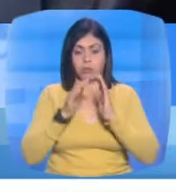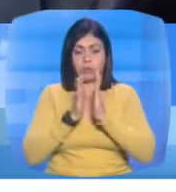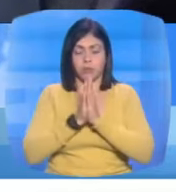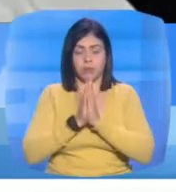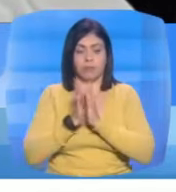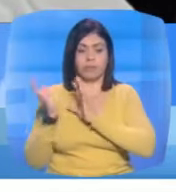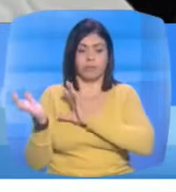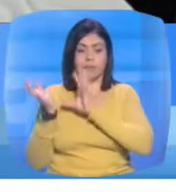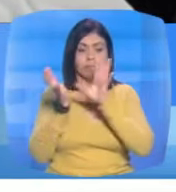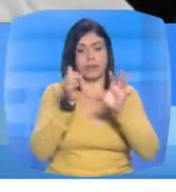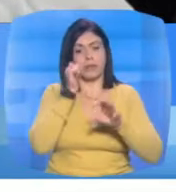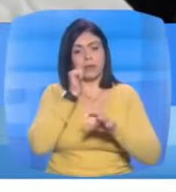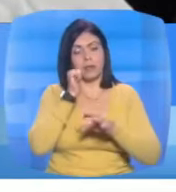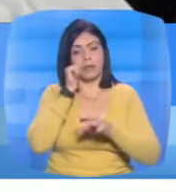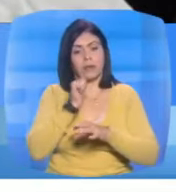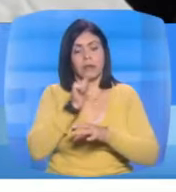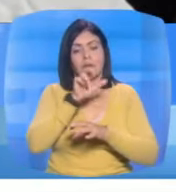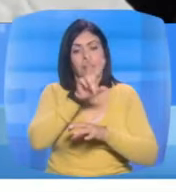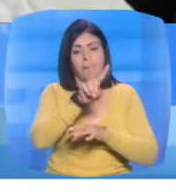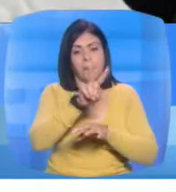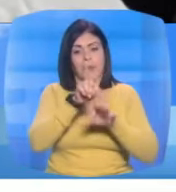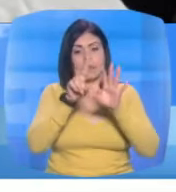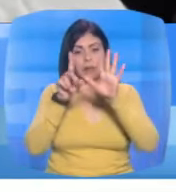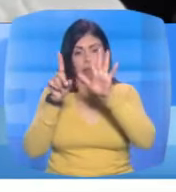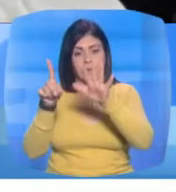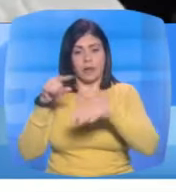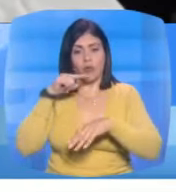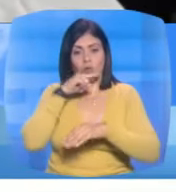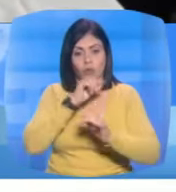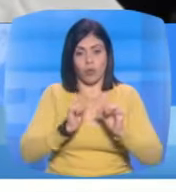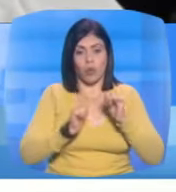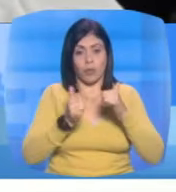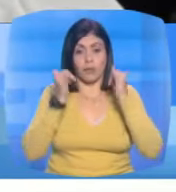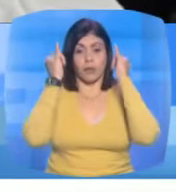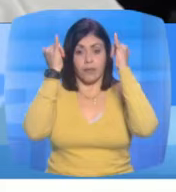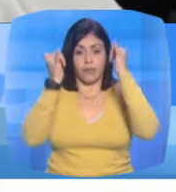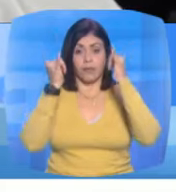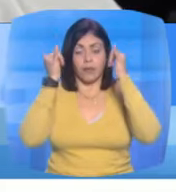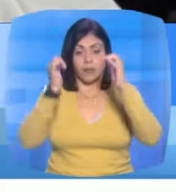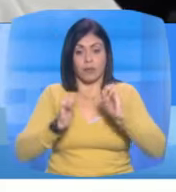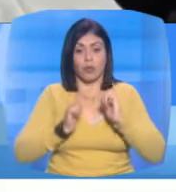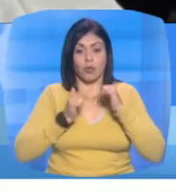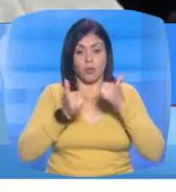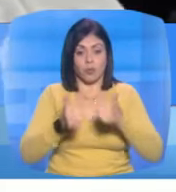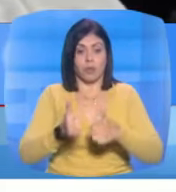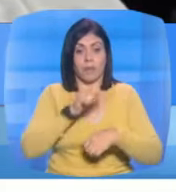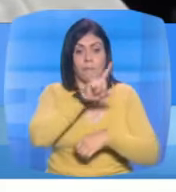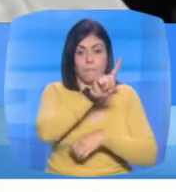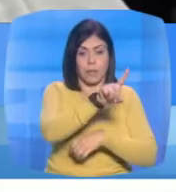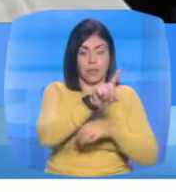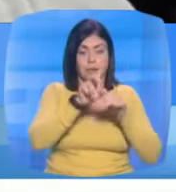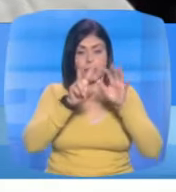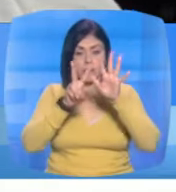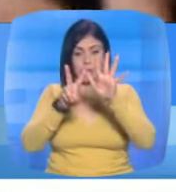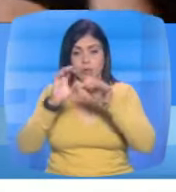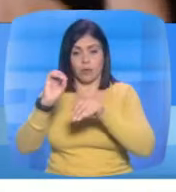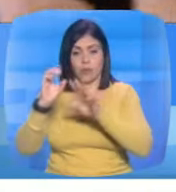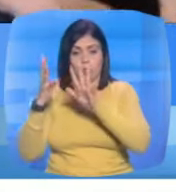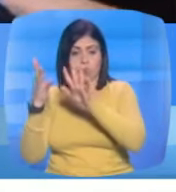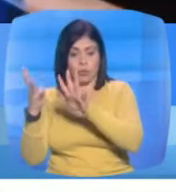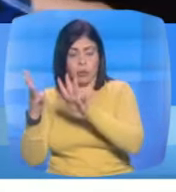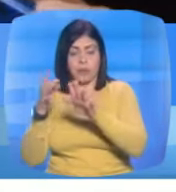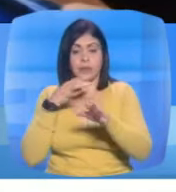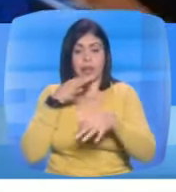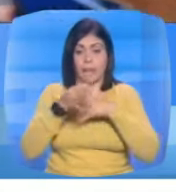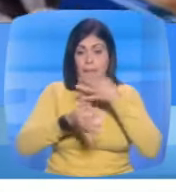de su altar el sábado 26 de octubre. Con eso inician las fiestas que empezaron en 1709. Se